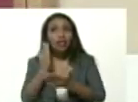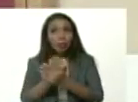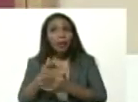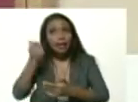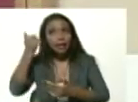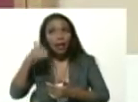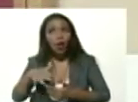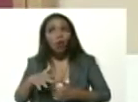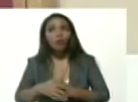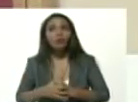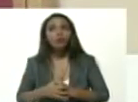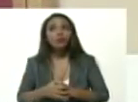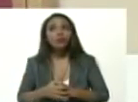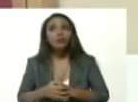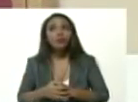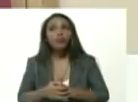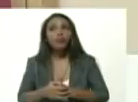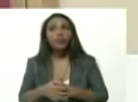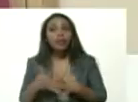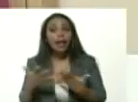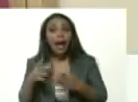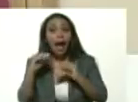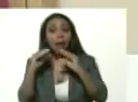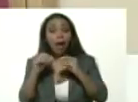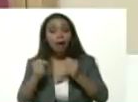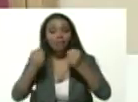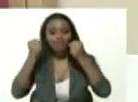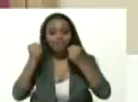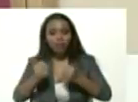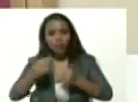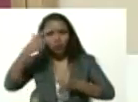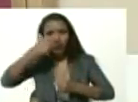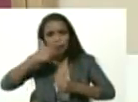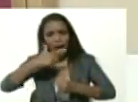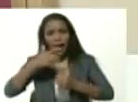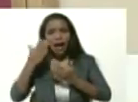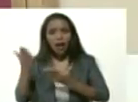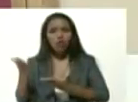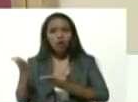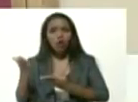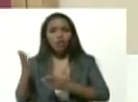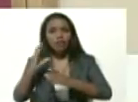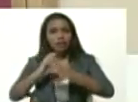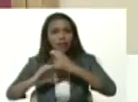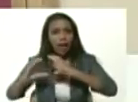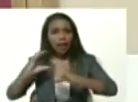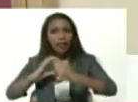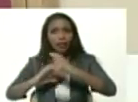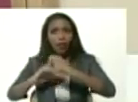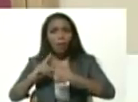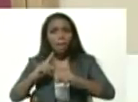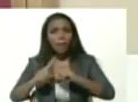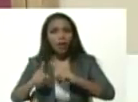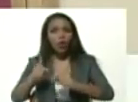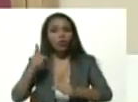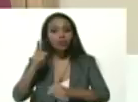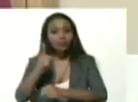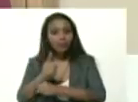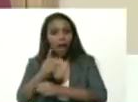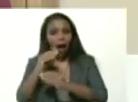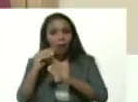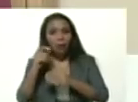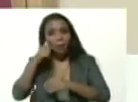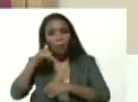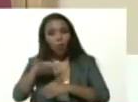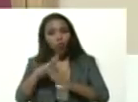siempre creo que hay que hablar con mucha seriedad científica, pero hay que hablarle al pueblo de todos estos